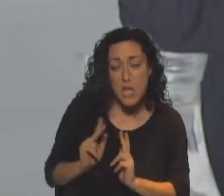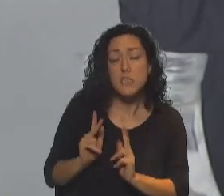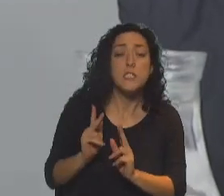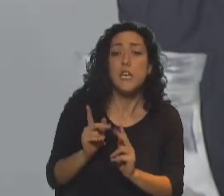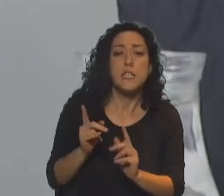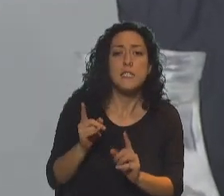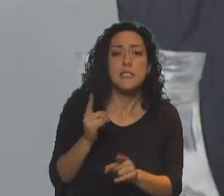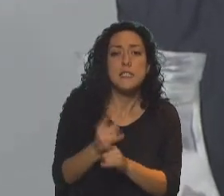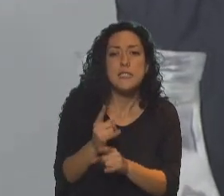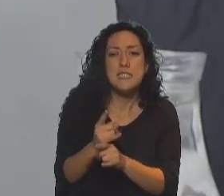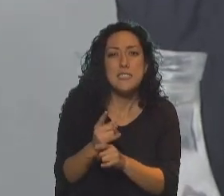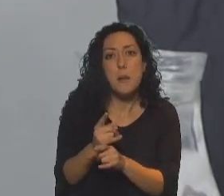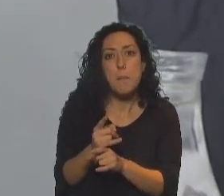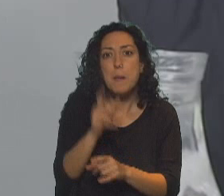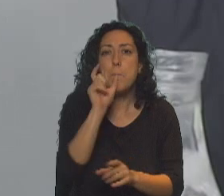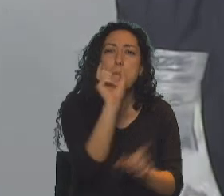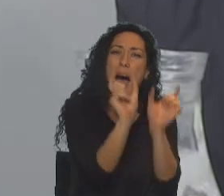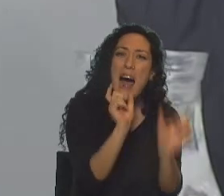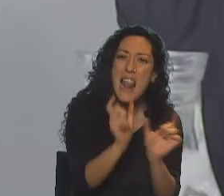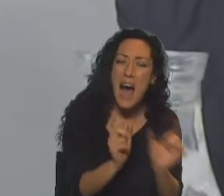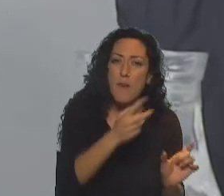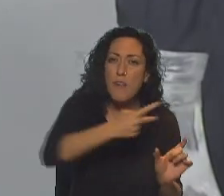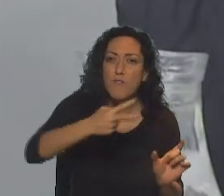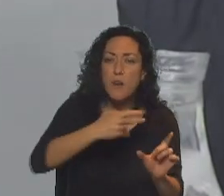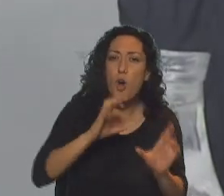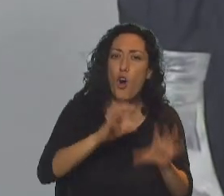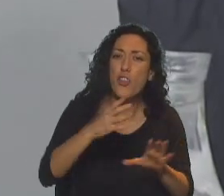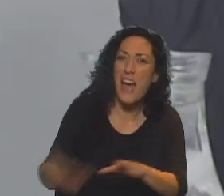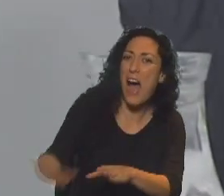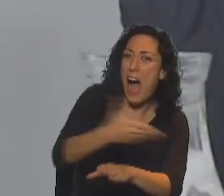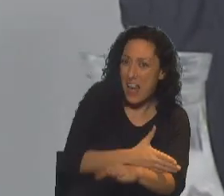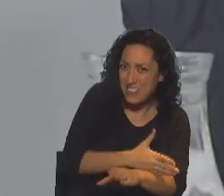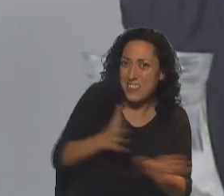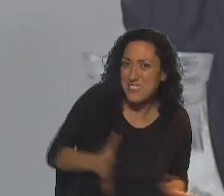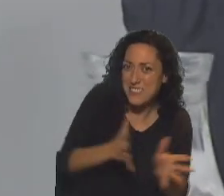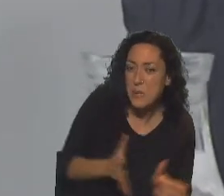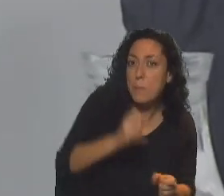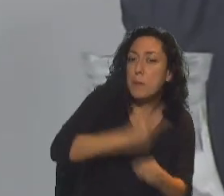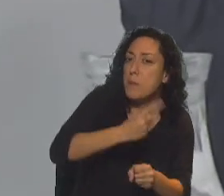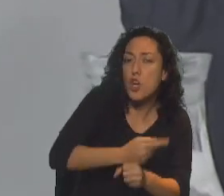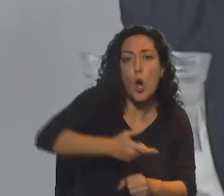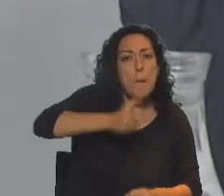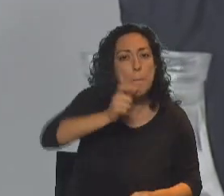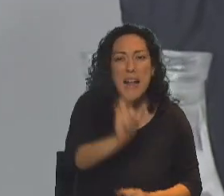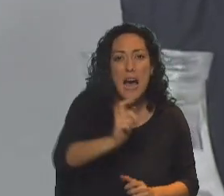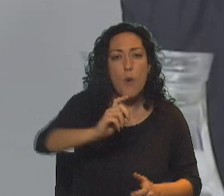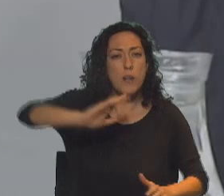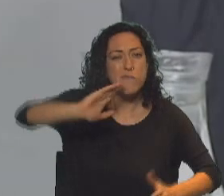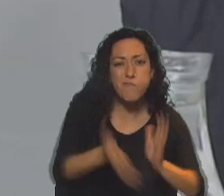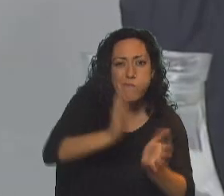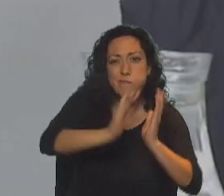son precedidos por palabras y por verbos de odio y de violencia. Primero es lo verbal, ¿no? La agresión, y